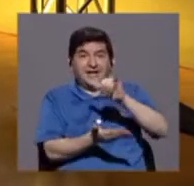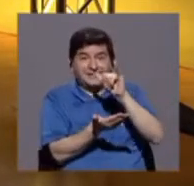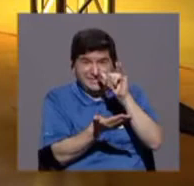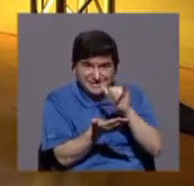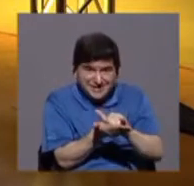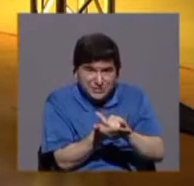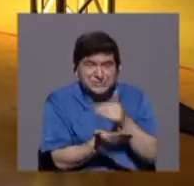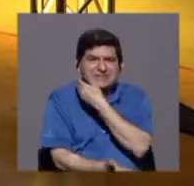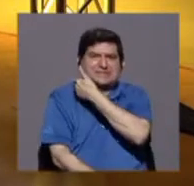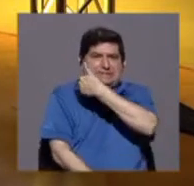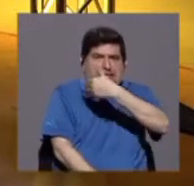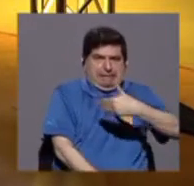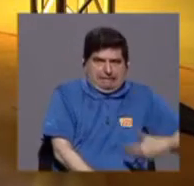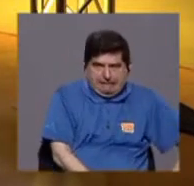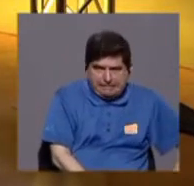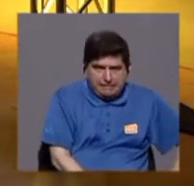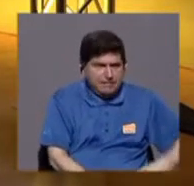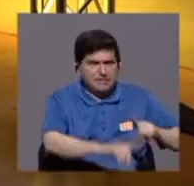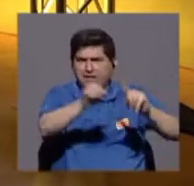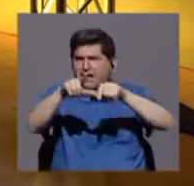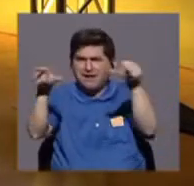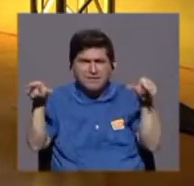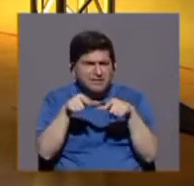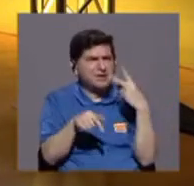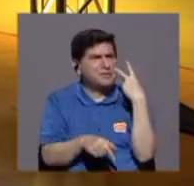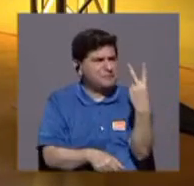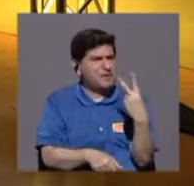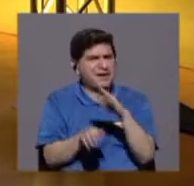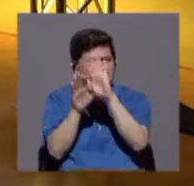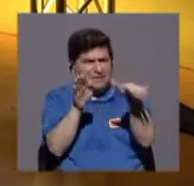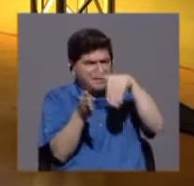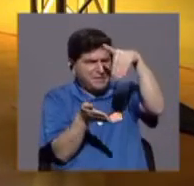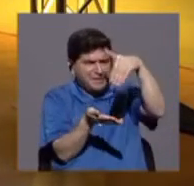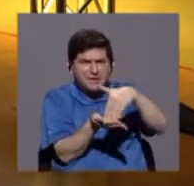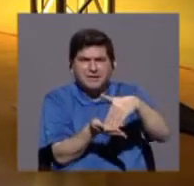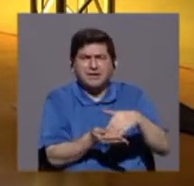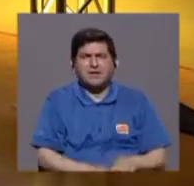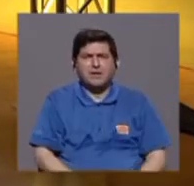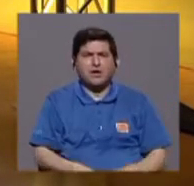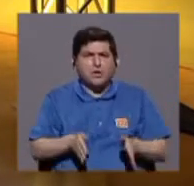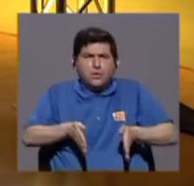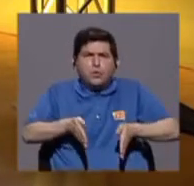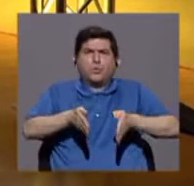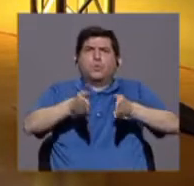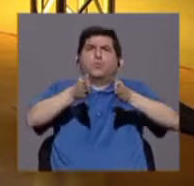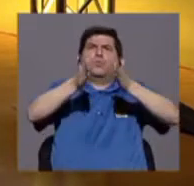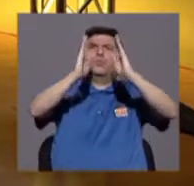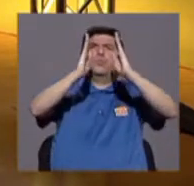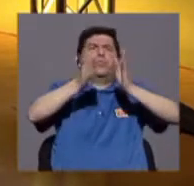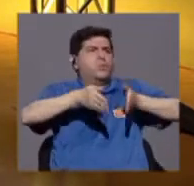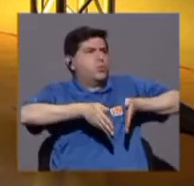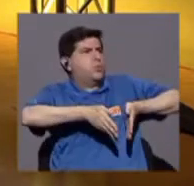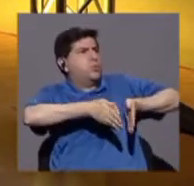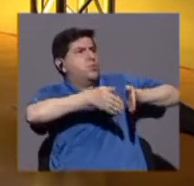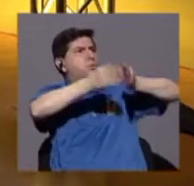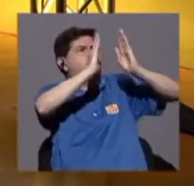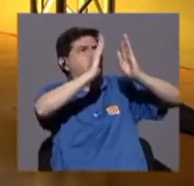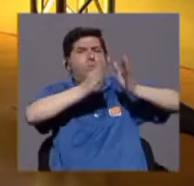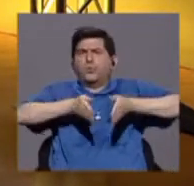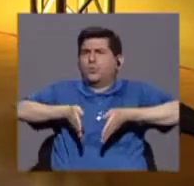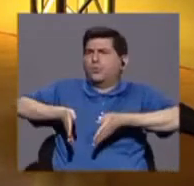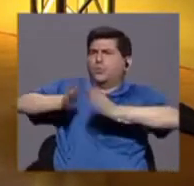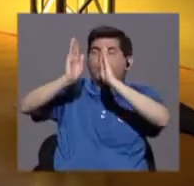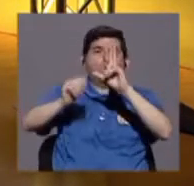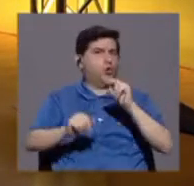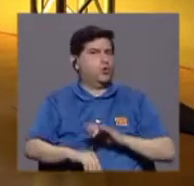en Heredia, en todos lados observamos en el Valle Central edificios altos, torres, no son las torres